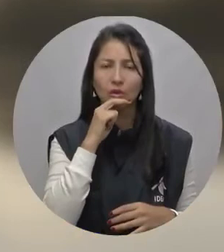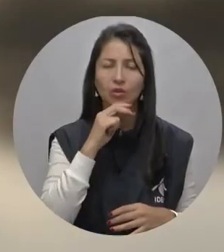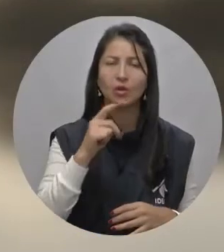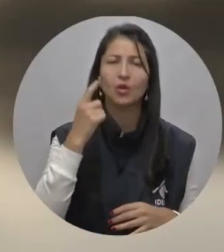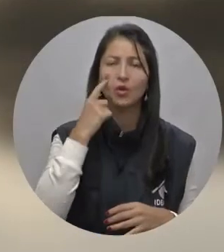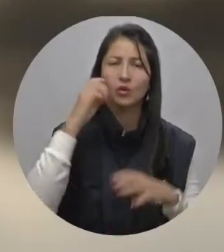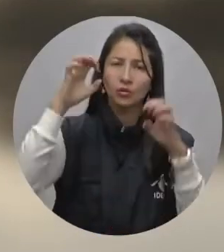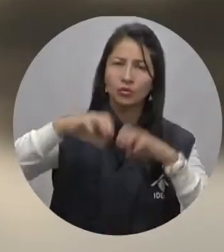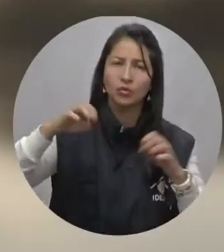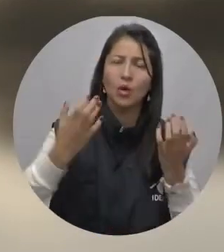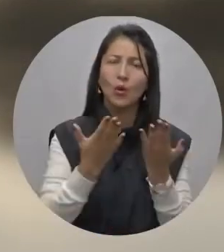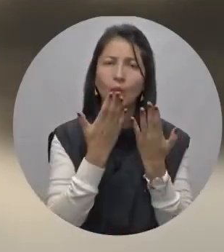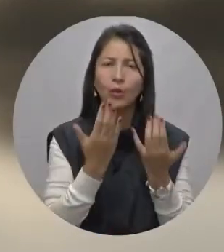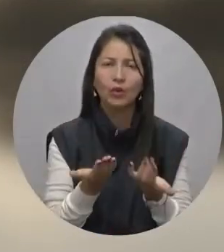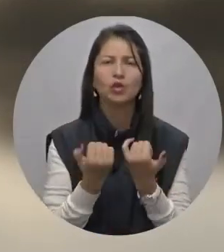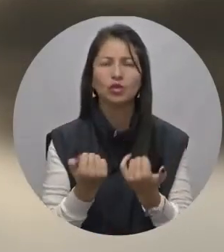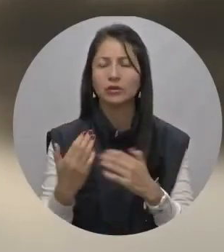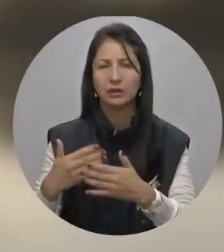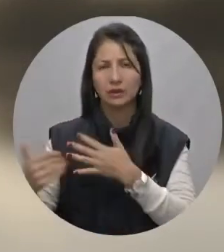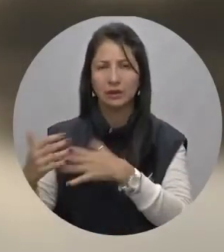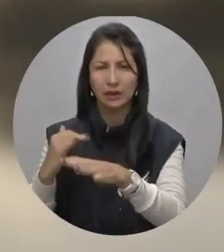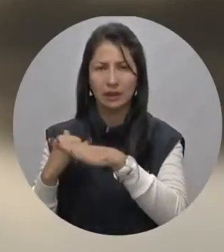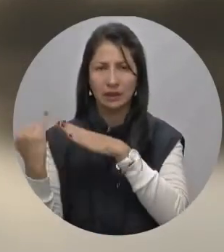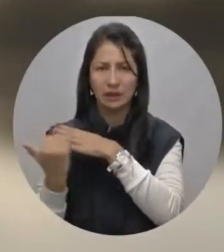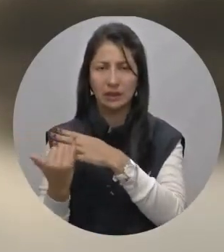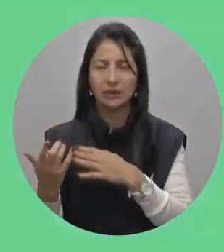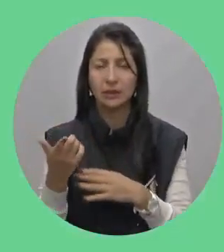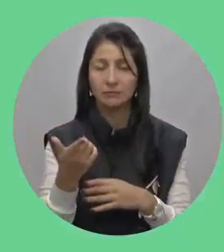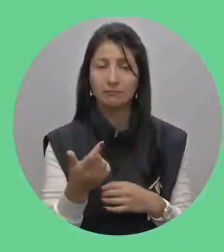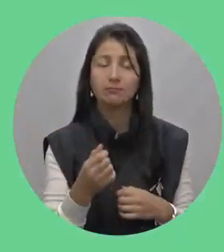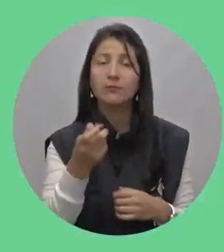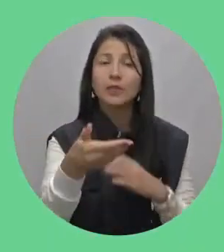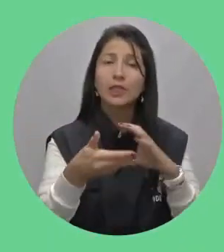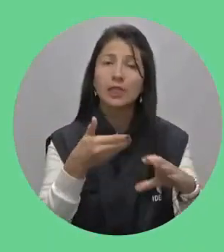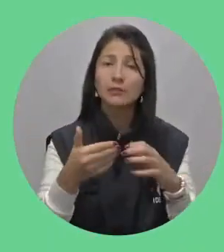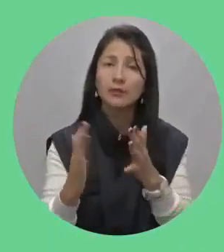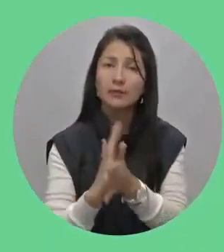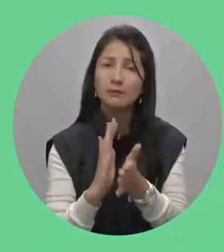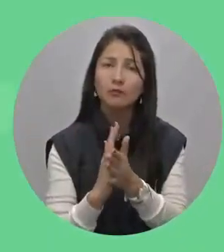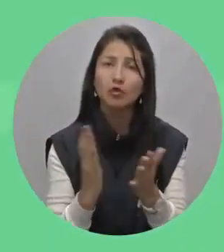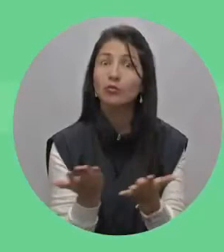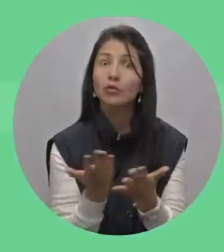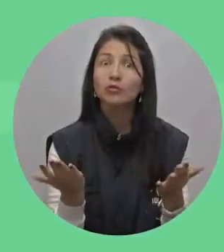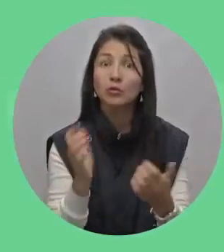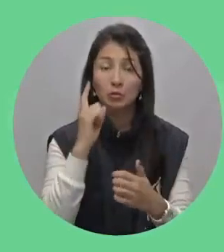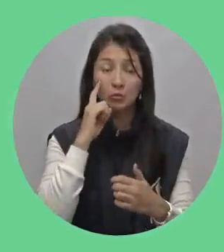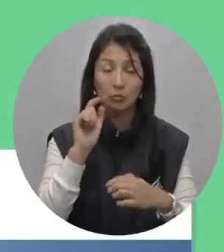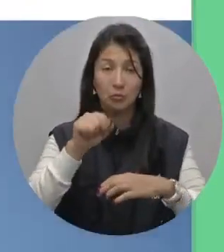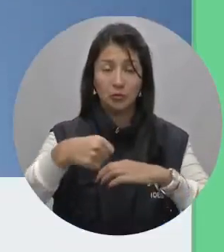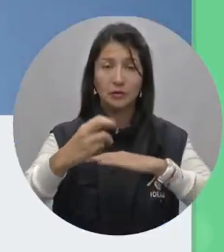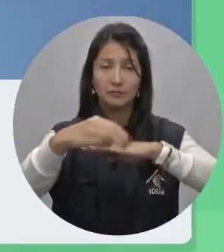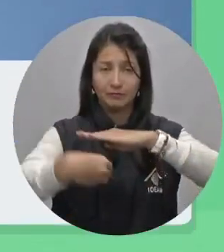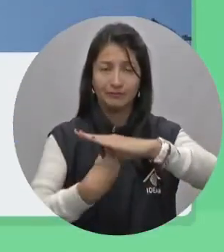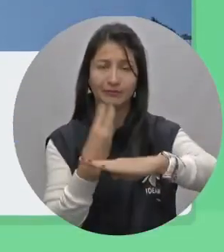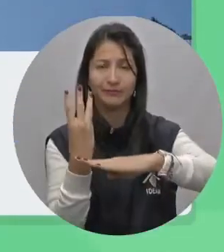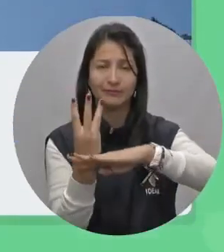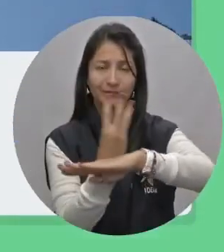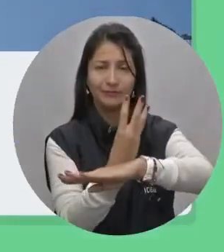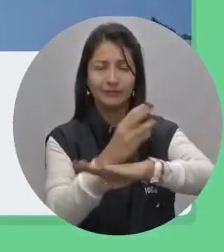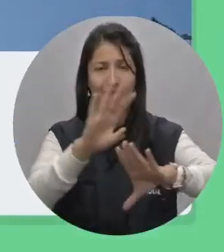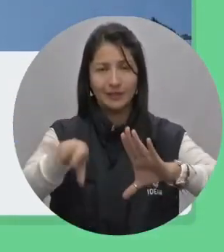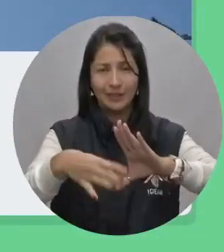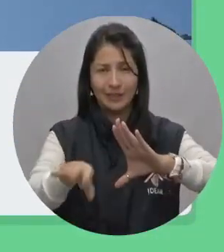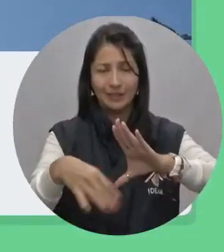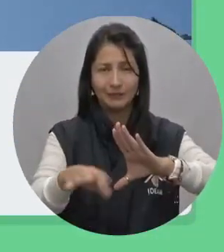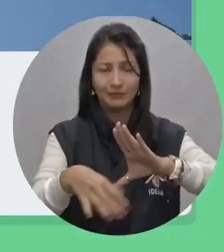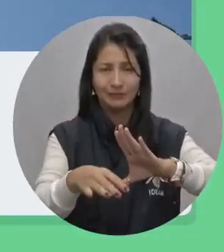Alerta roja por tiempo con lluvias y vientos fuertes en San Andrés y Providencia. Para mayor información sobre el pronóstico del tiempo, visítenos